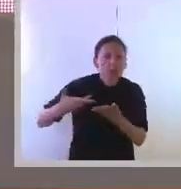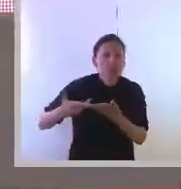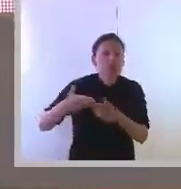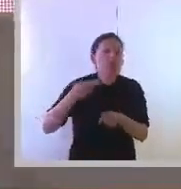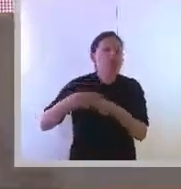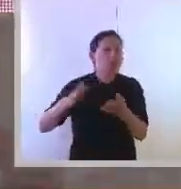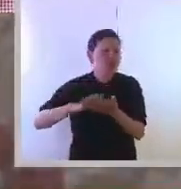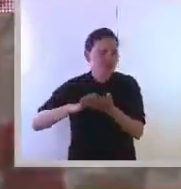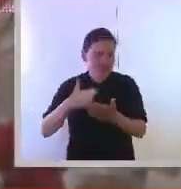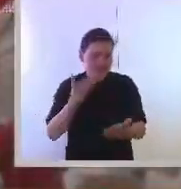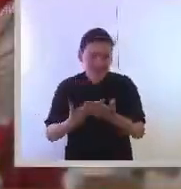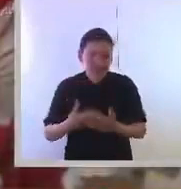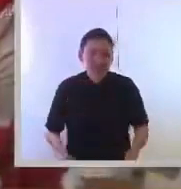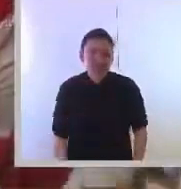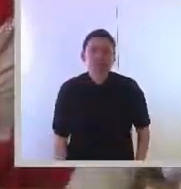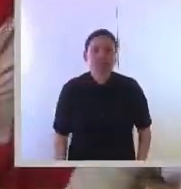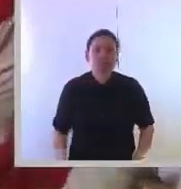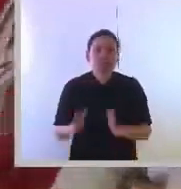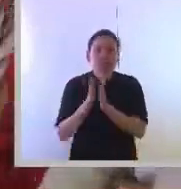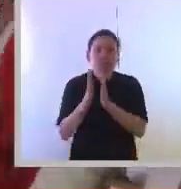Gracias.